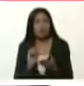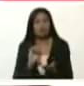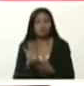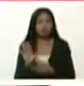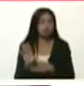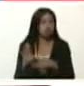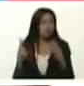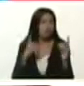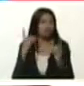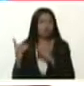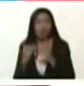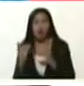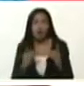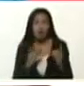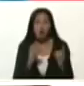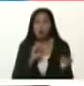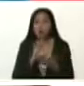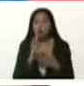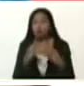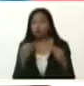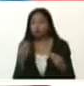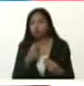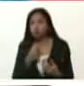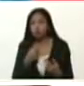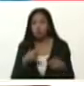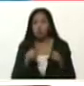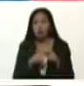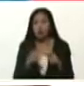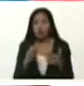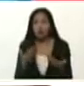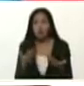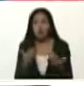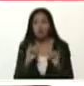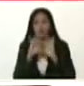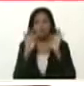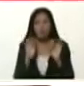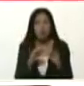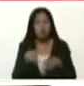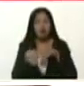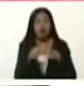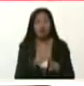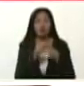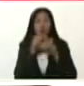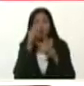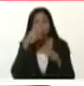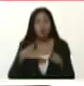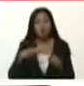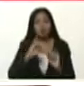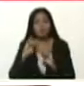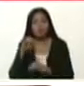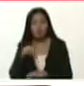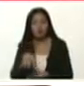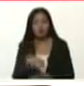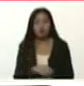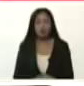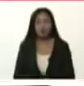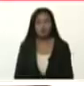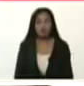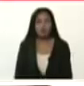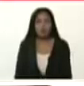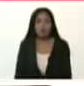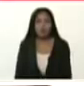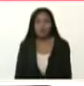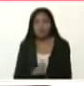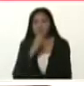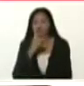diálogo, abandonaron para cuál es la función que lo eligió el pueblo en esos estados. Y si no